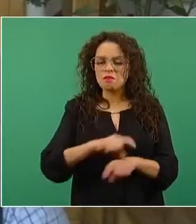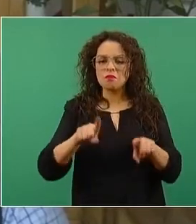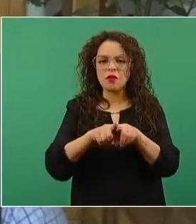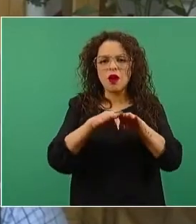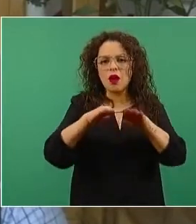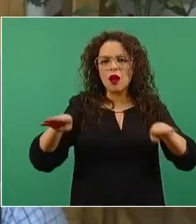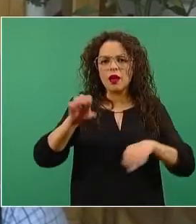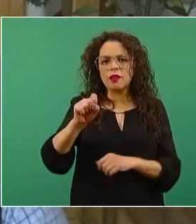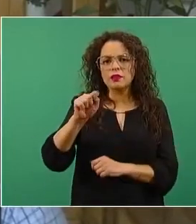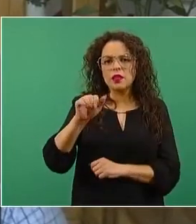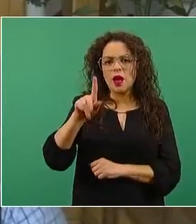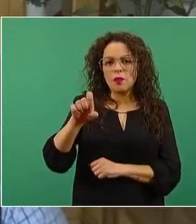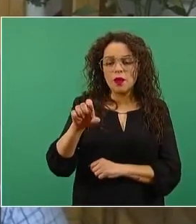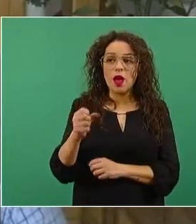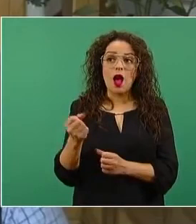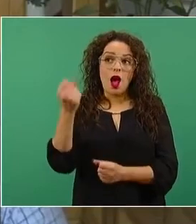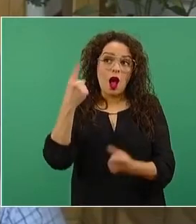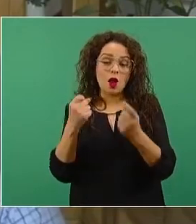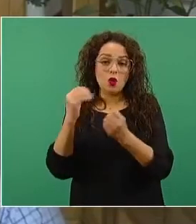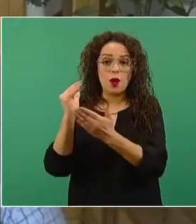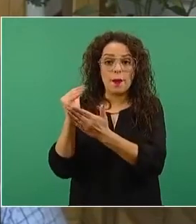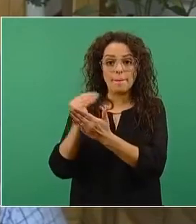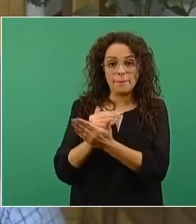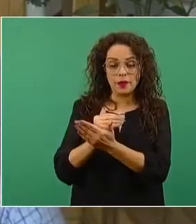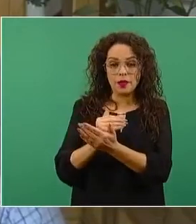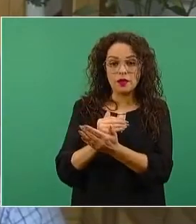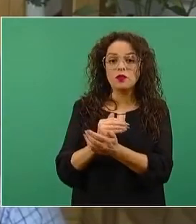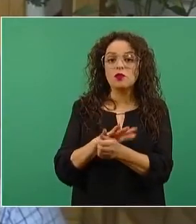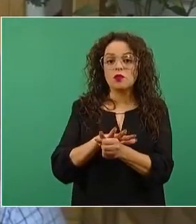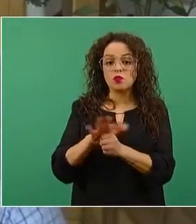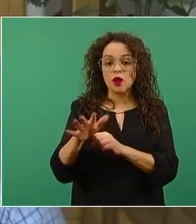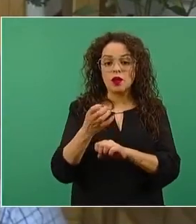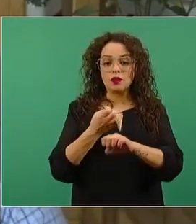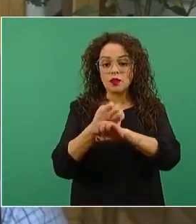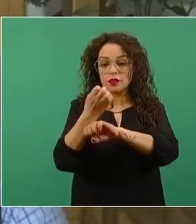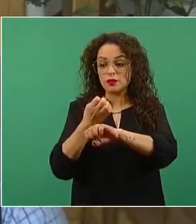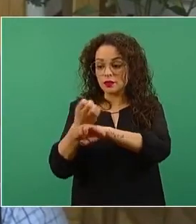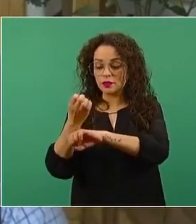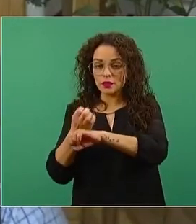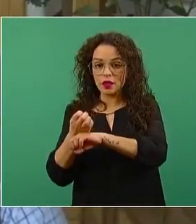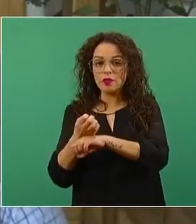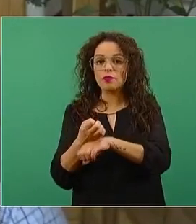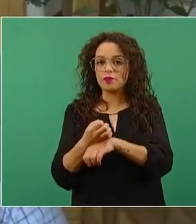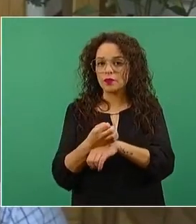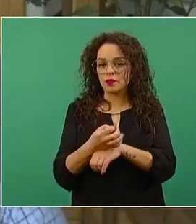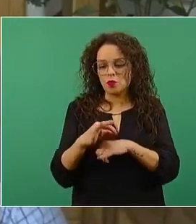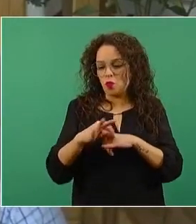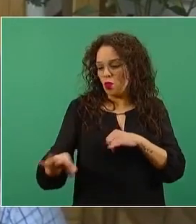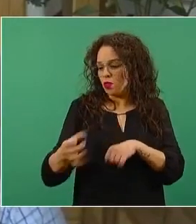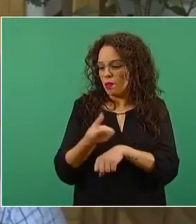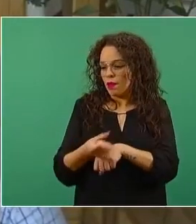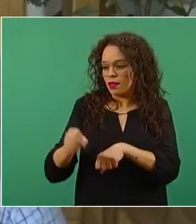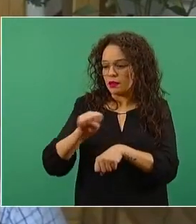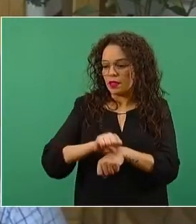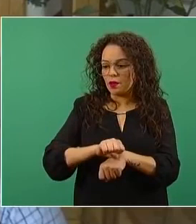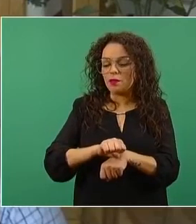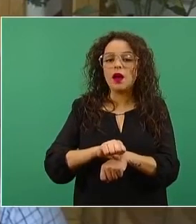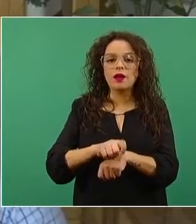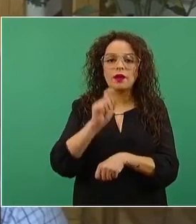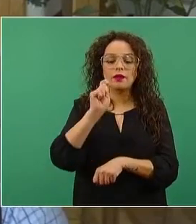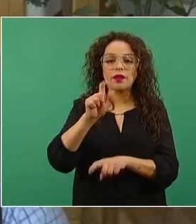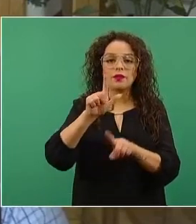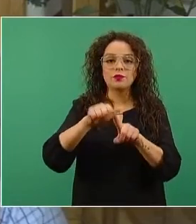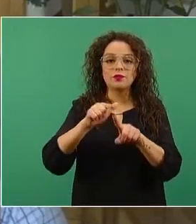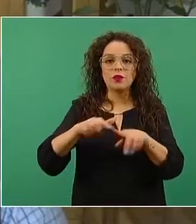algunos casos disminuyendo, sobre todo en las entidades federativas que en las últimas semanas alcanzaron los